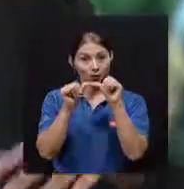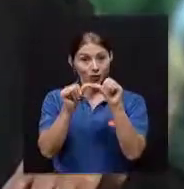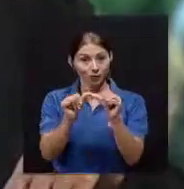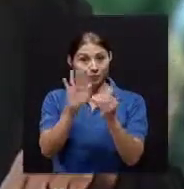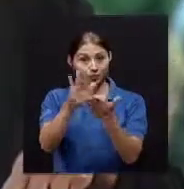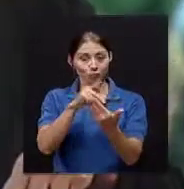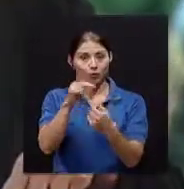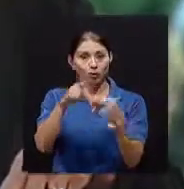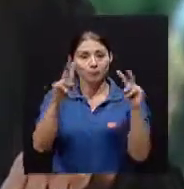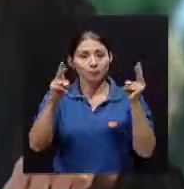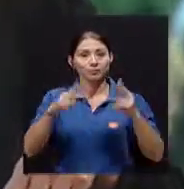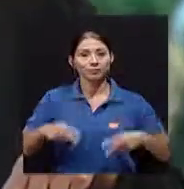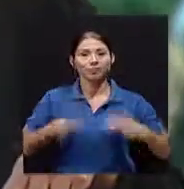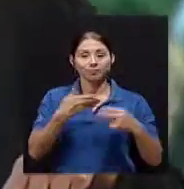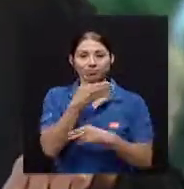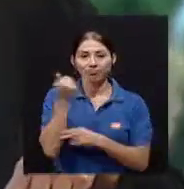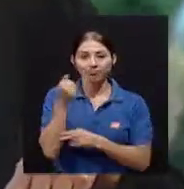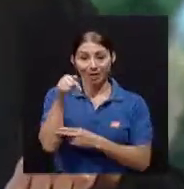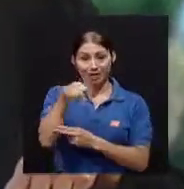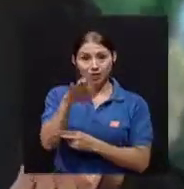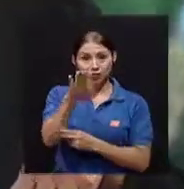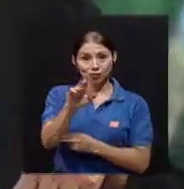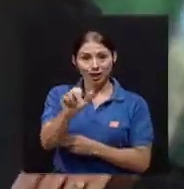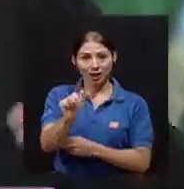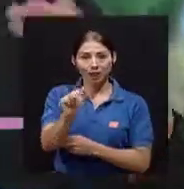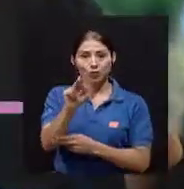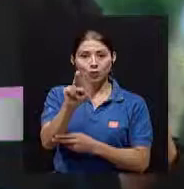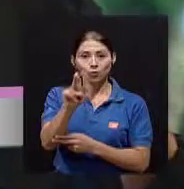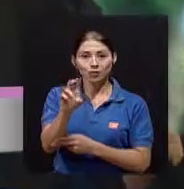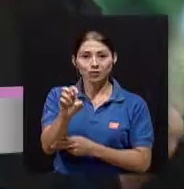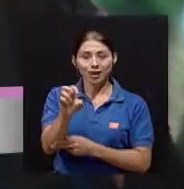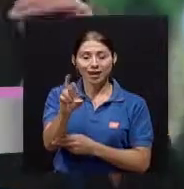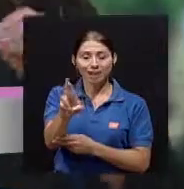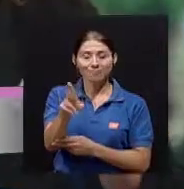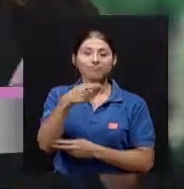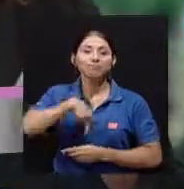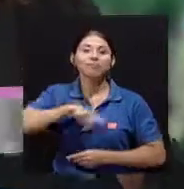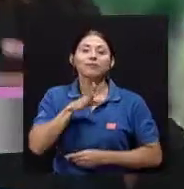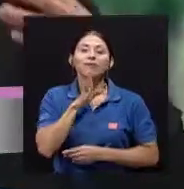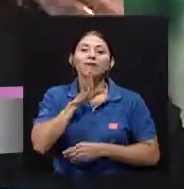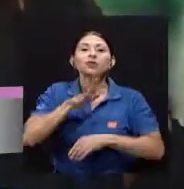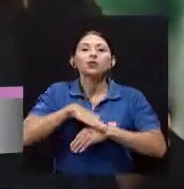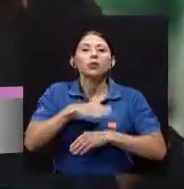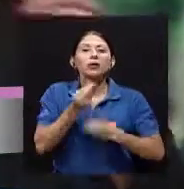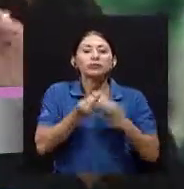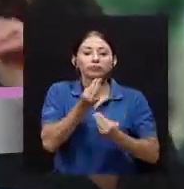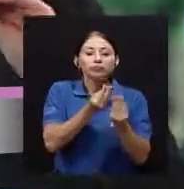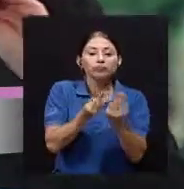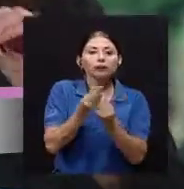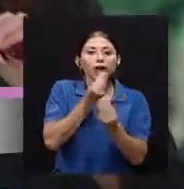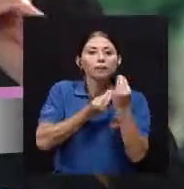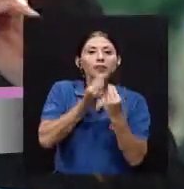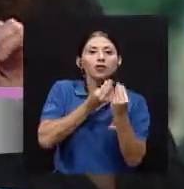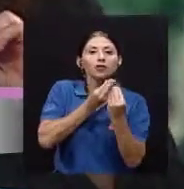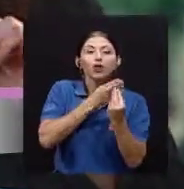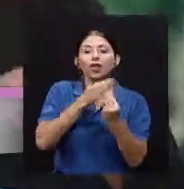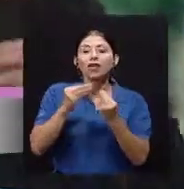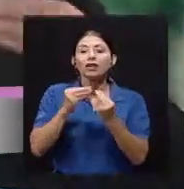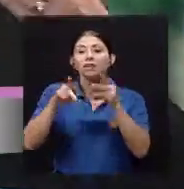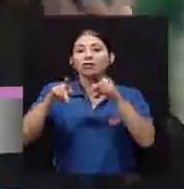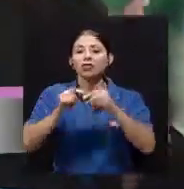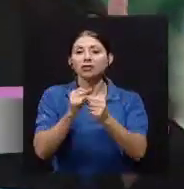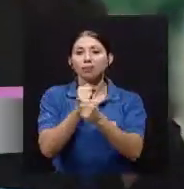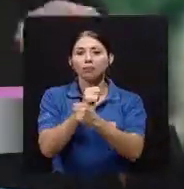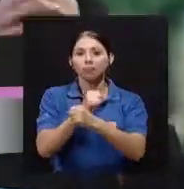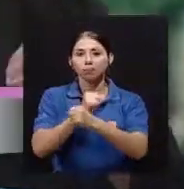Continuamos con más de su programa Vivir Mejor aquí en su canal UCR y estamos conversando sobre la alimentación y la obesidad, los cuidados que deberíamos de tener